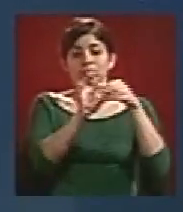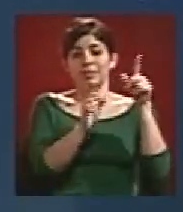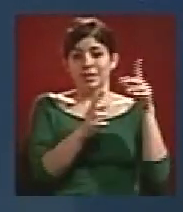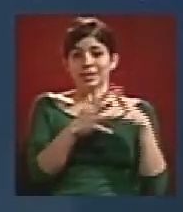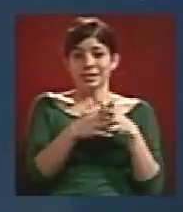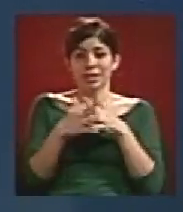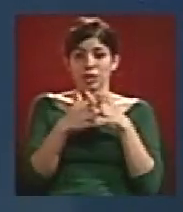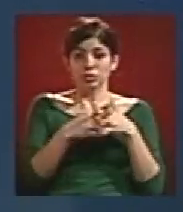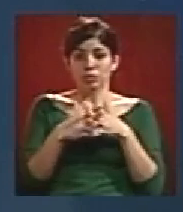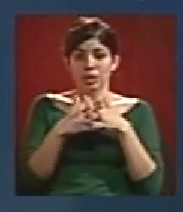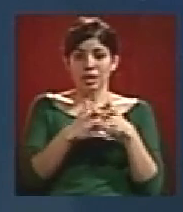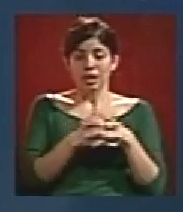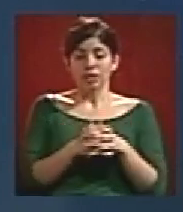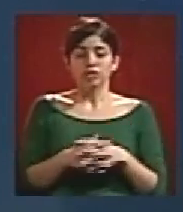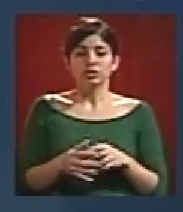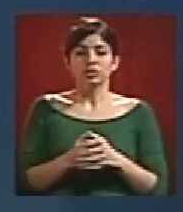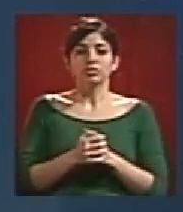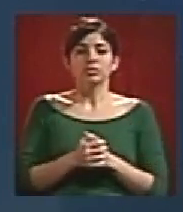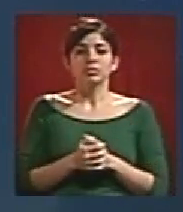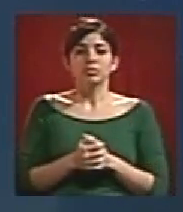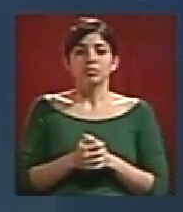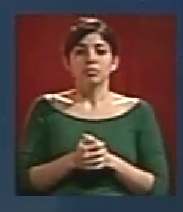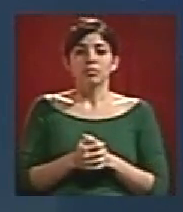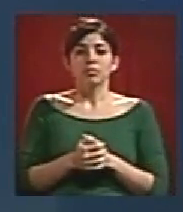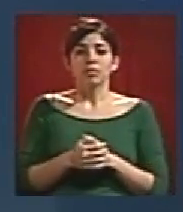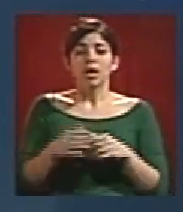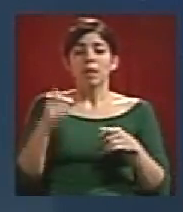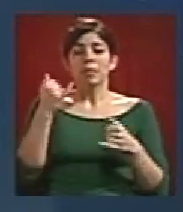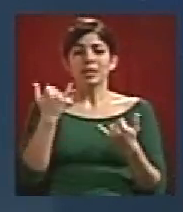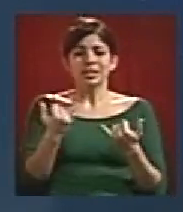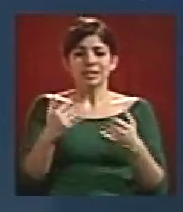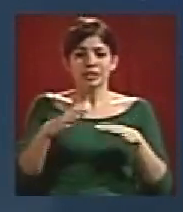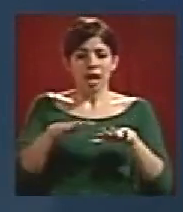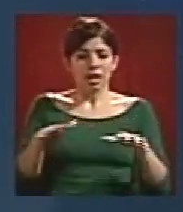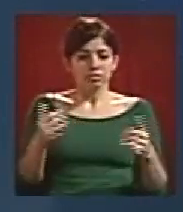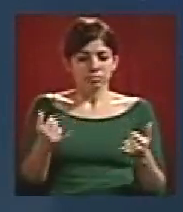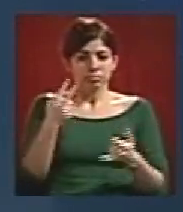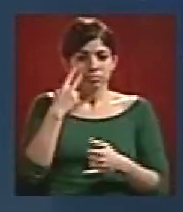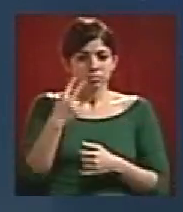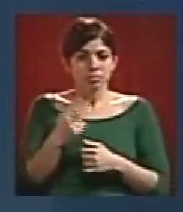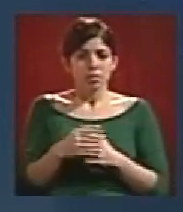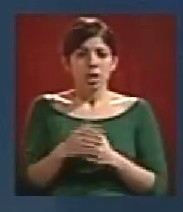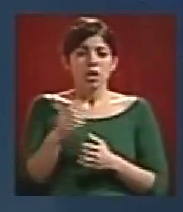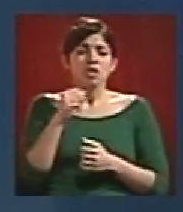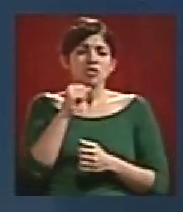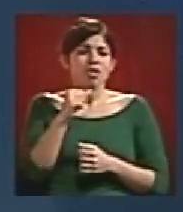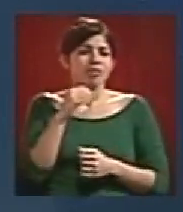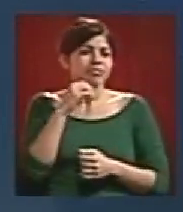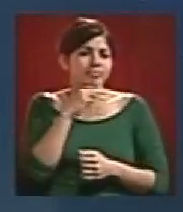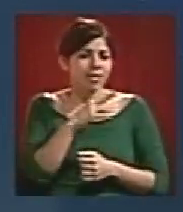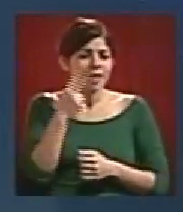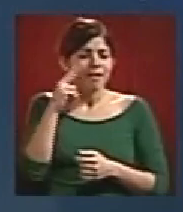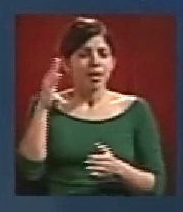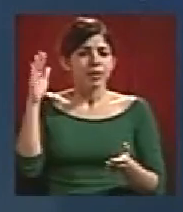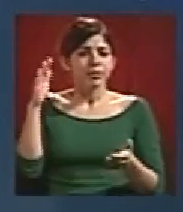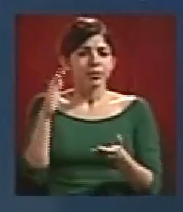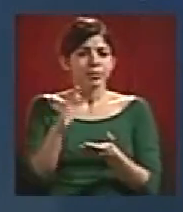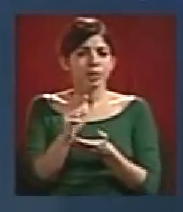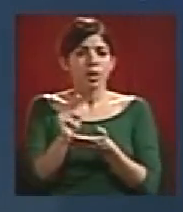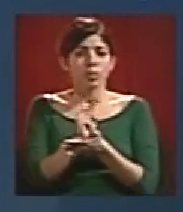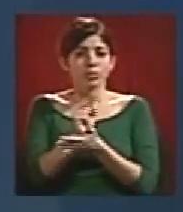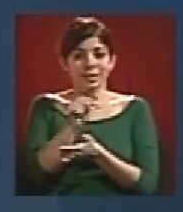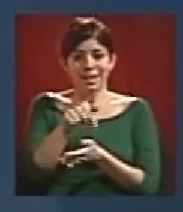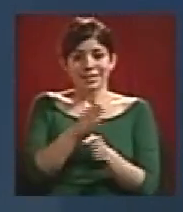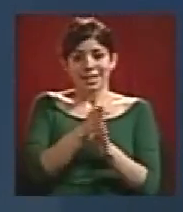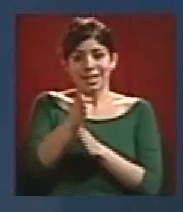otra vez liquidez, que es el tema que está ahora ya en el tapete. Y por ese lado, pues no es nada raro que veamos una disminución en el uso de esas líneas de crédito